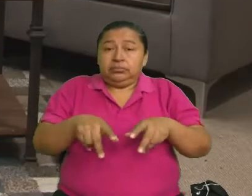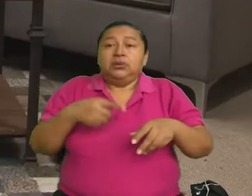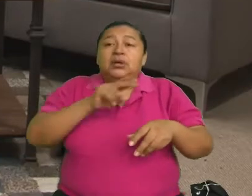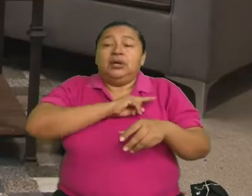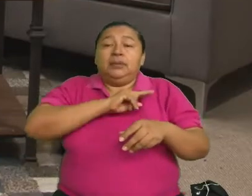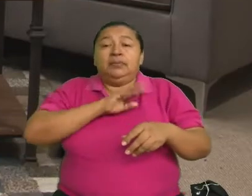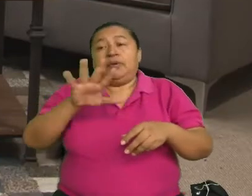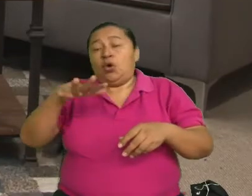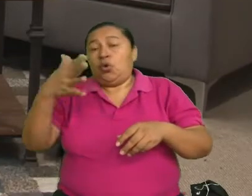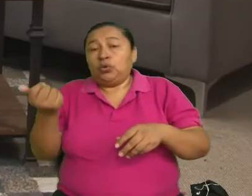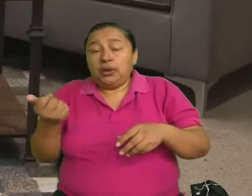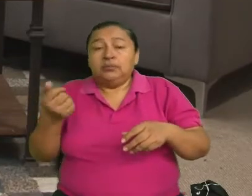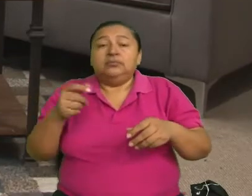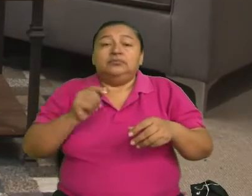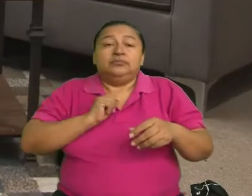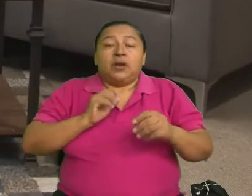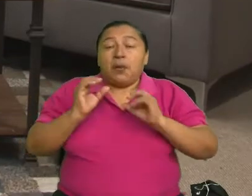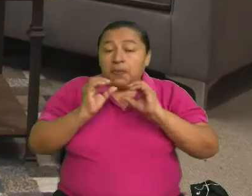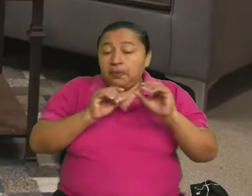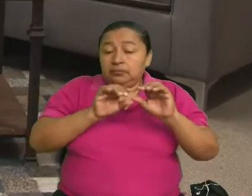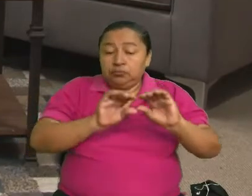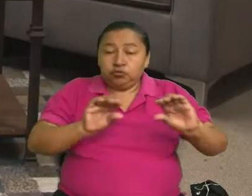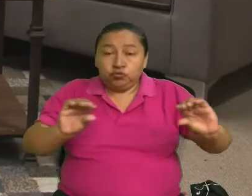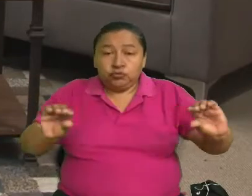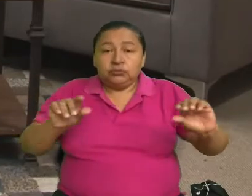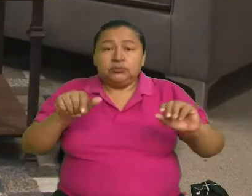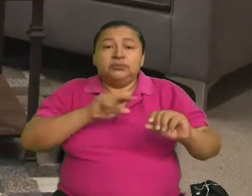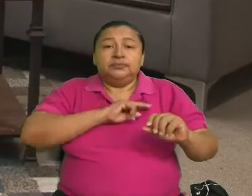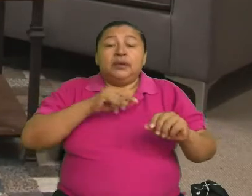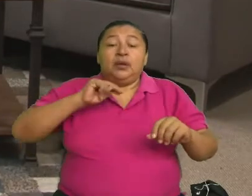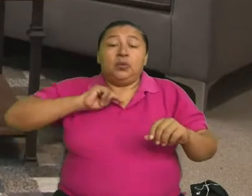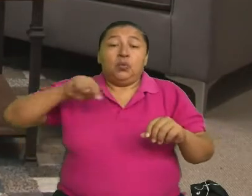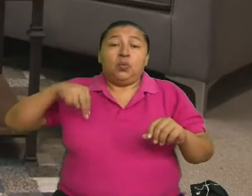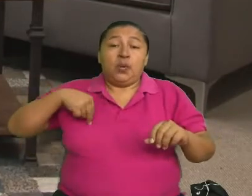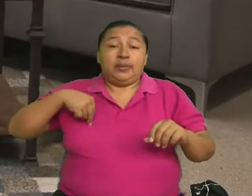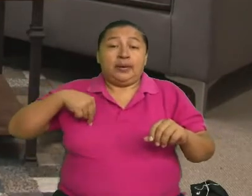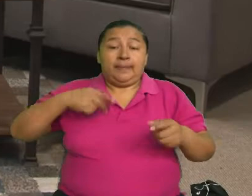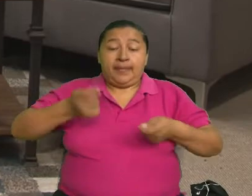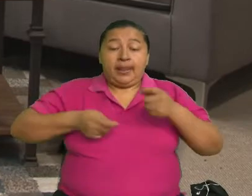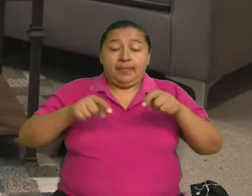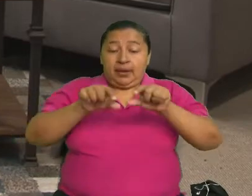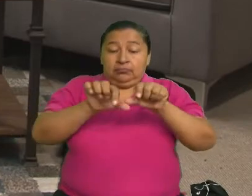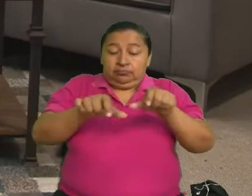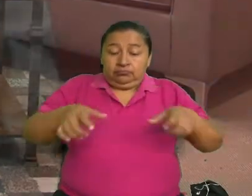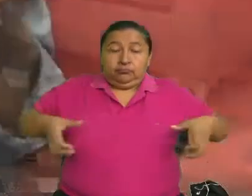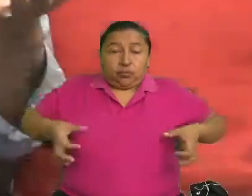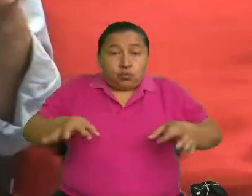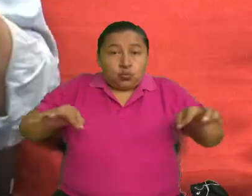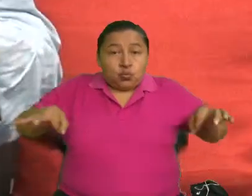diatónica, usted sabe, y nuestra marimba indígena de arco es única.